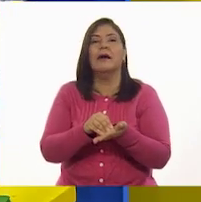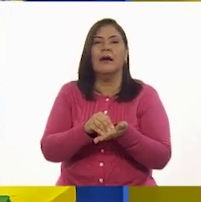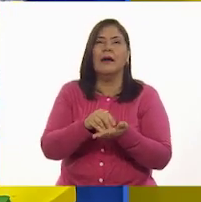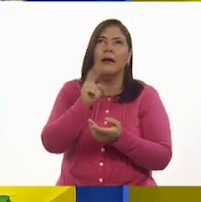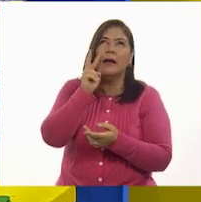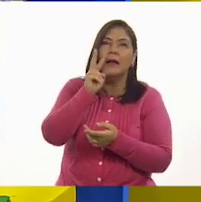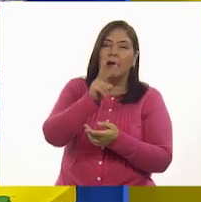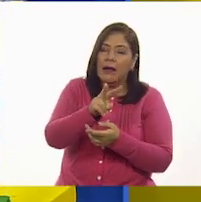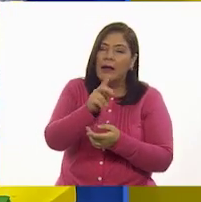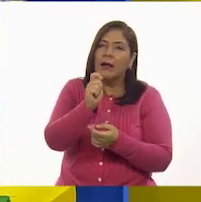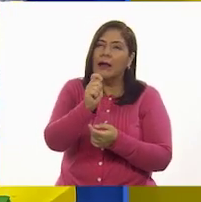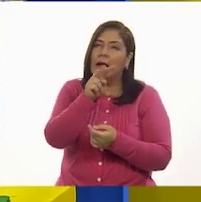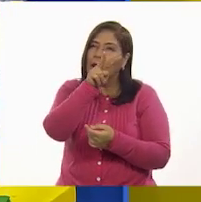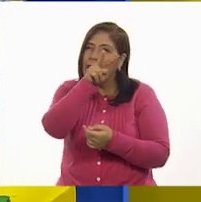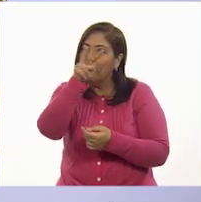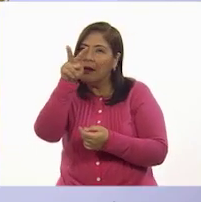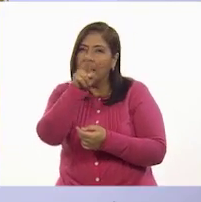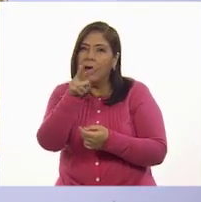las estrellas.